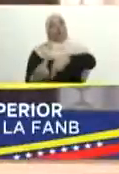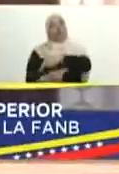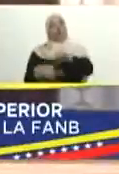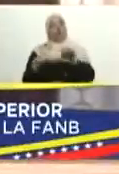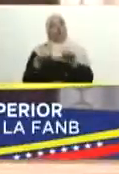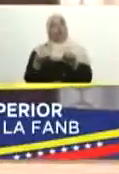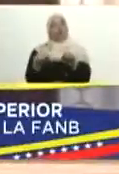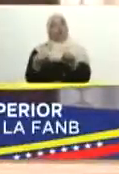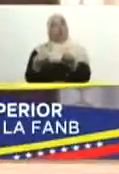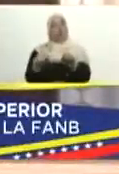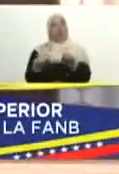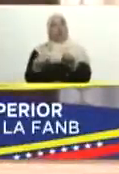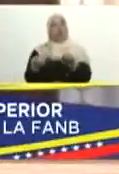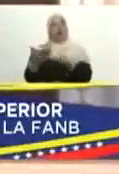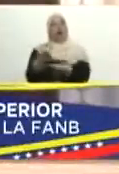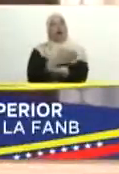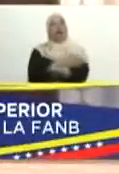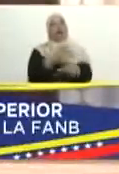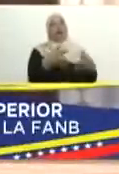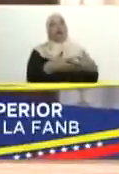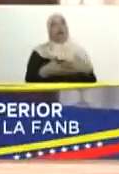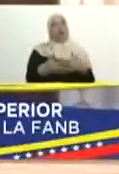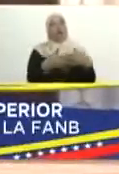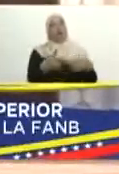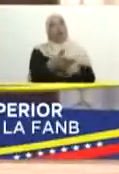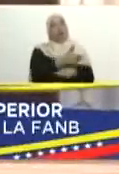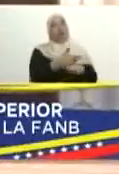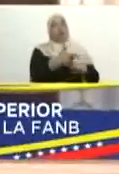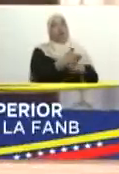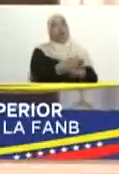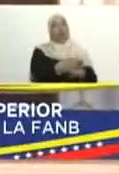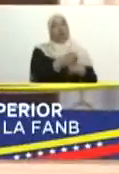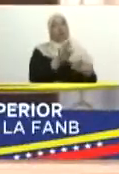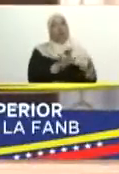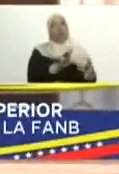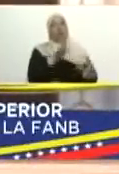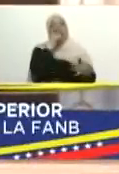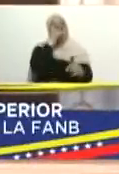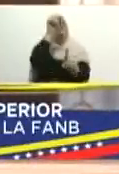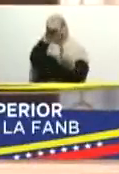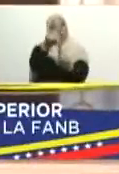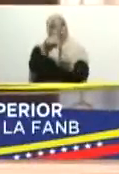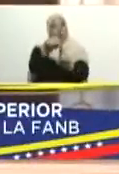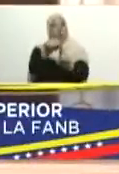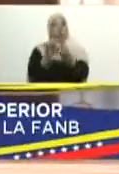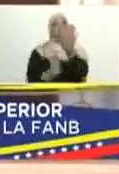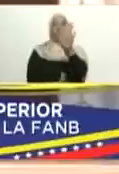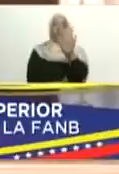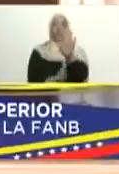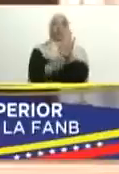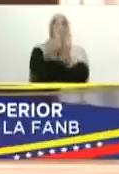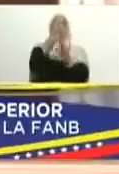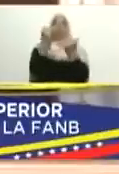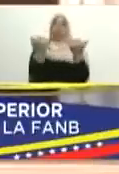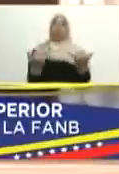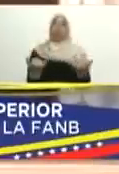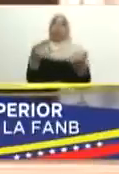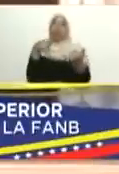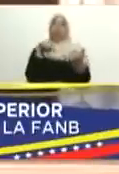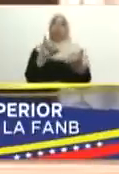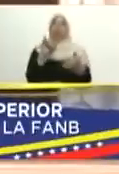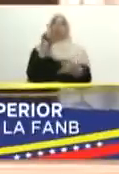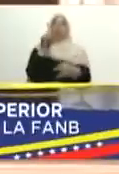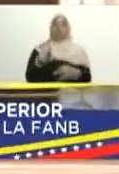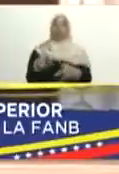por el camino antiimperialista, por el camino de construir los derechos y